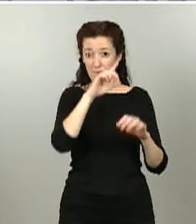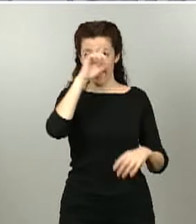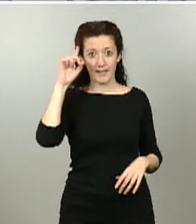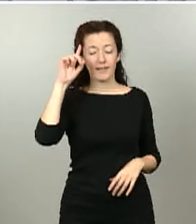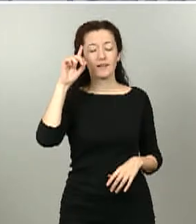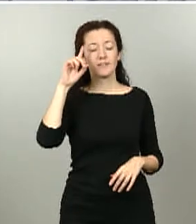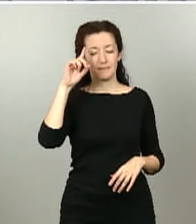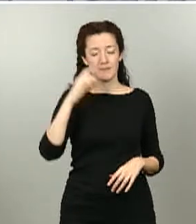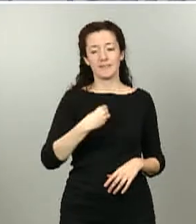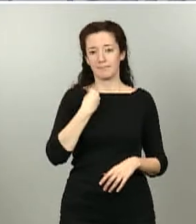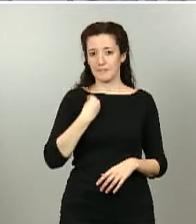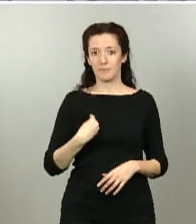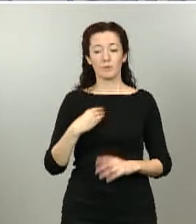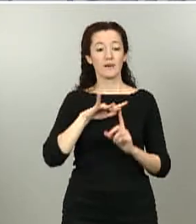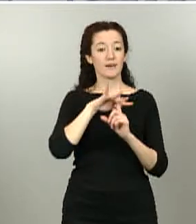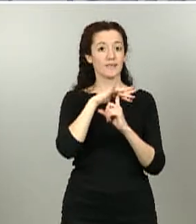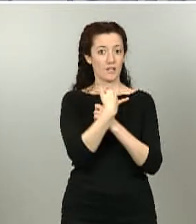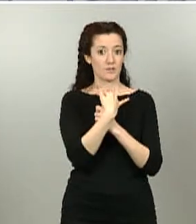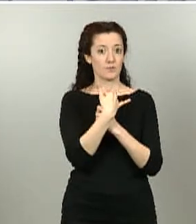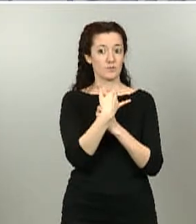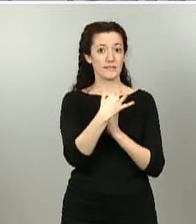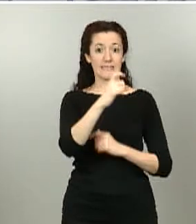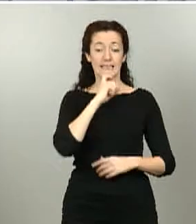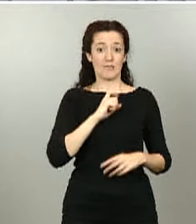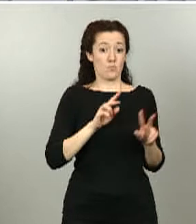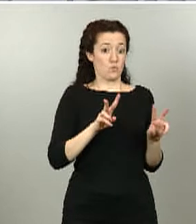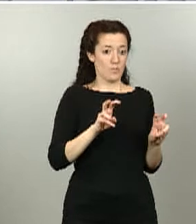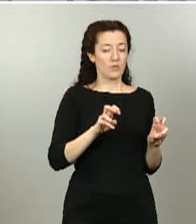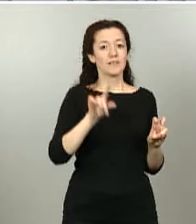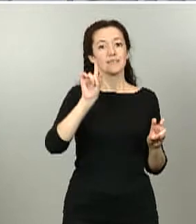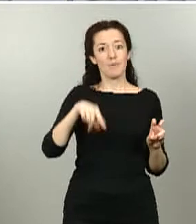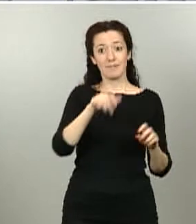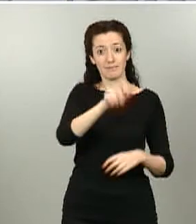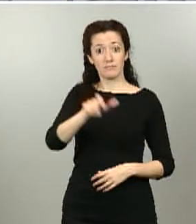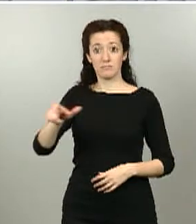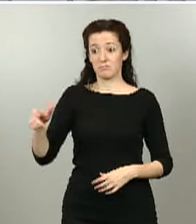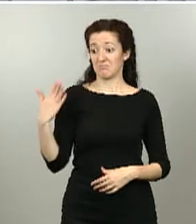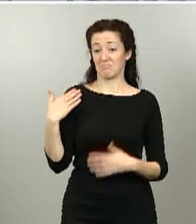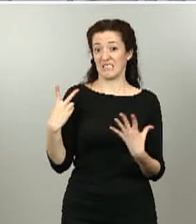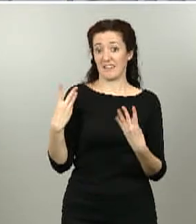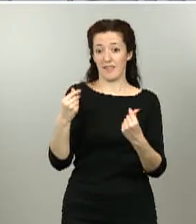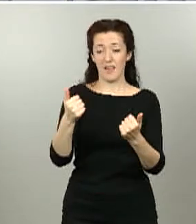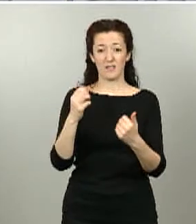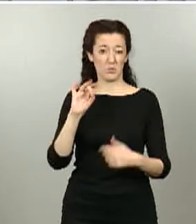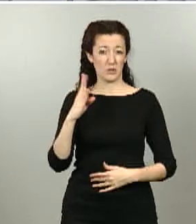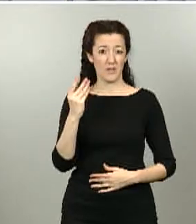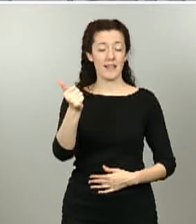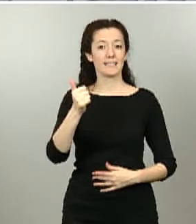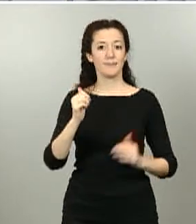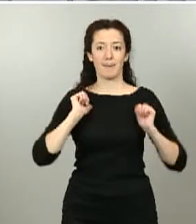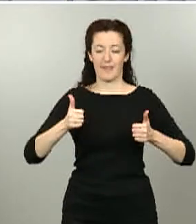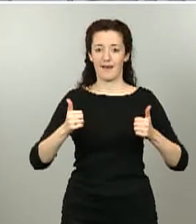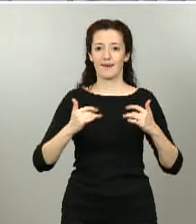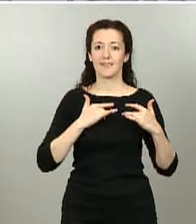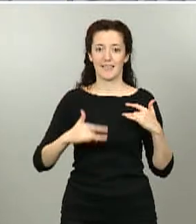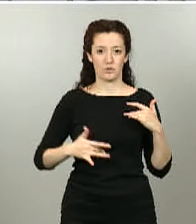notificados como de los pacientes que han iniciado síntomas en los últimos 7 días y en los últimos 14 días. De los 112